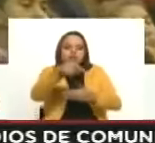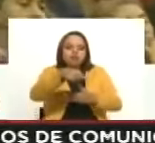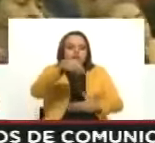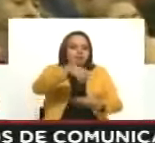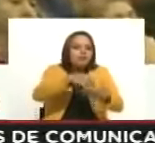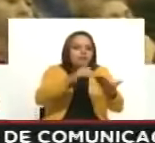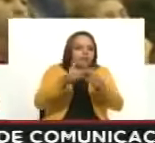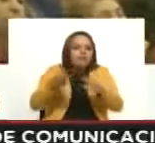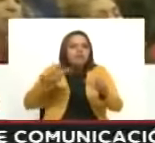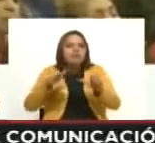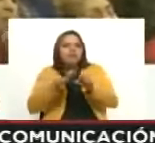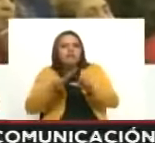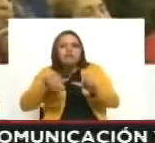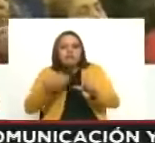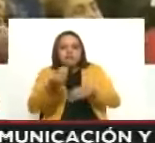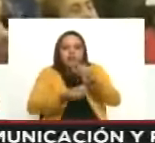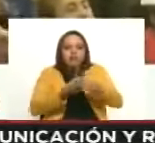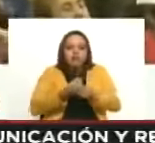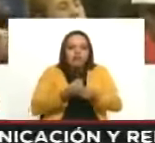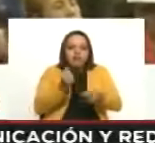hacer eso? Desde una oficina.